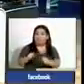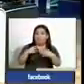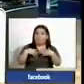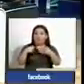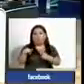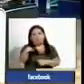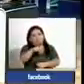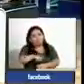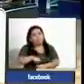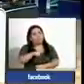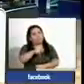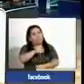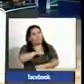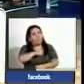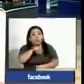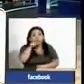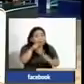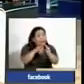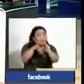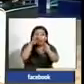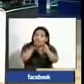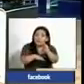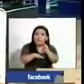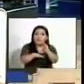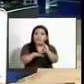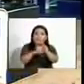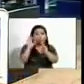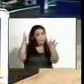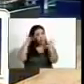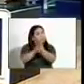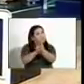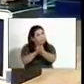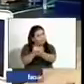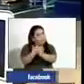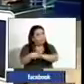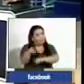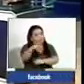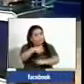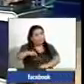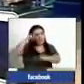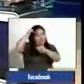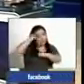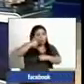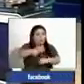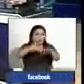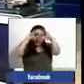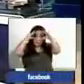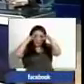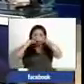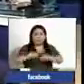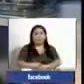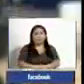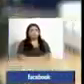favor, hagamos nuestra parte. No salga de su casa, por favor. Y lávese las manos. Tomemos conciencia. Buenas noches.